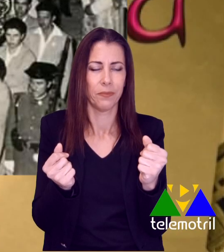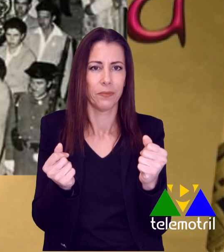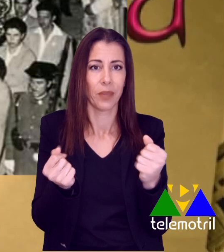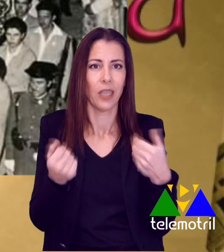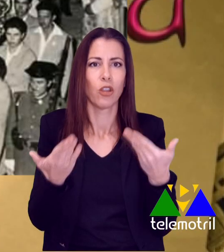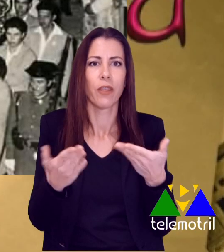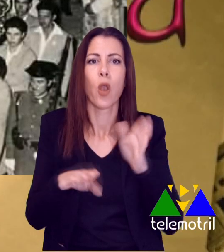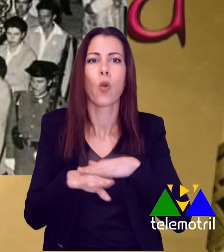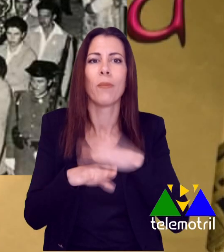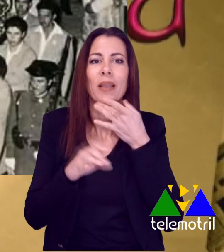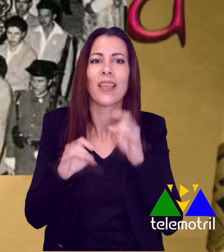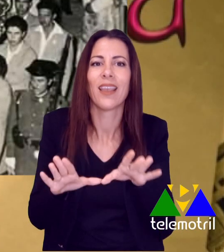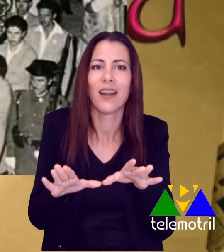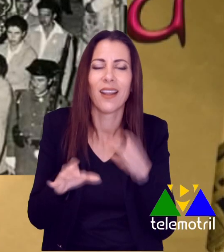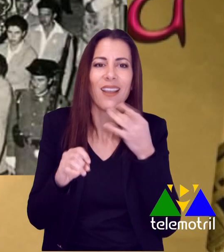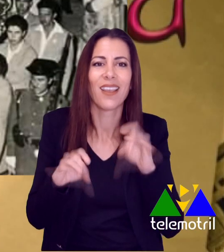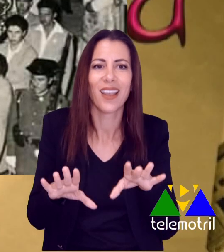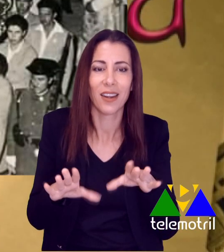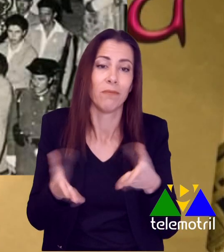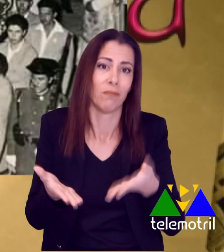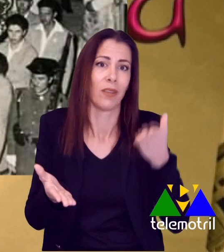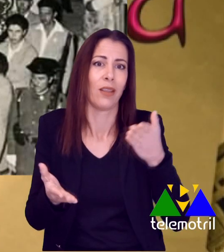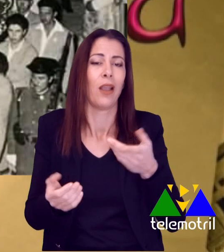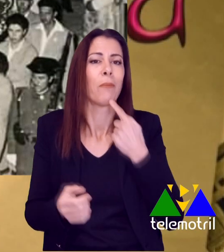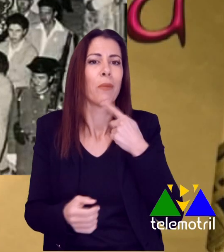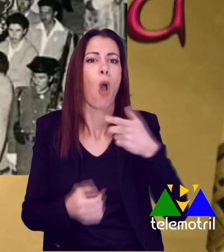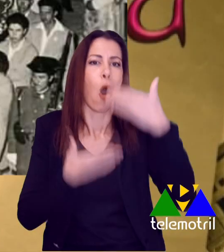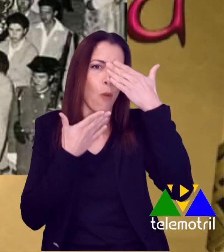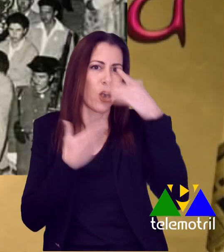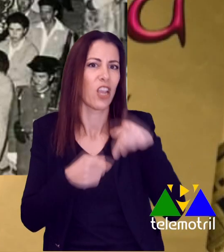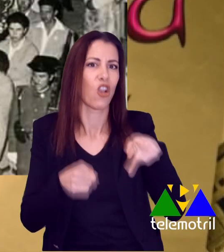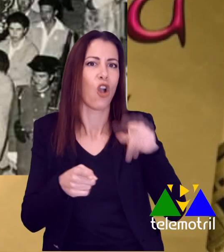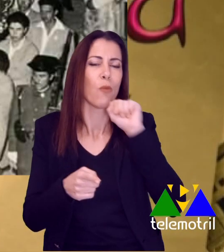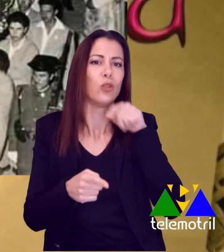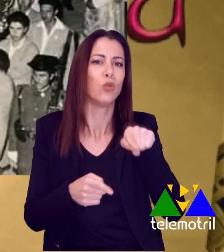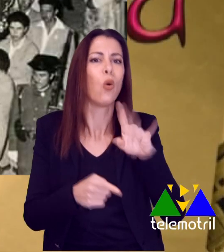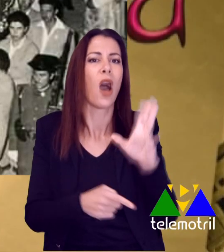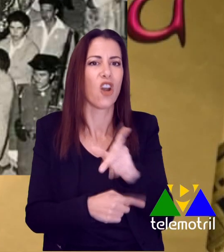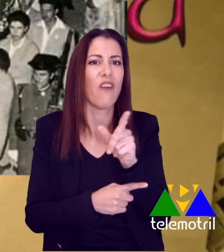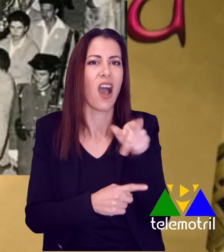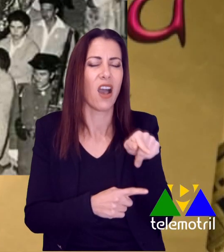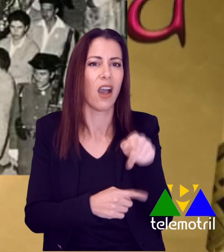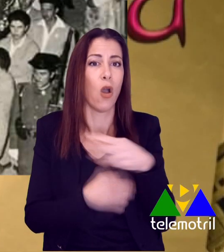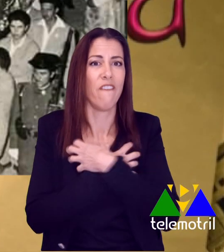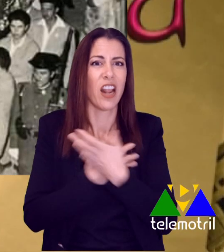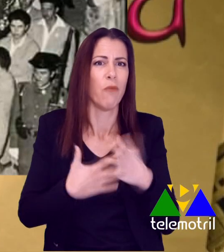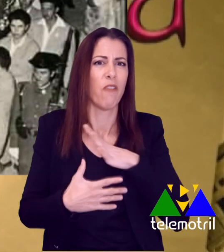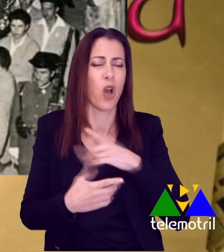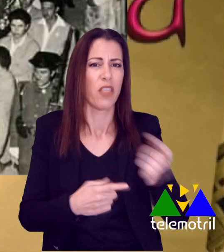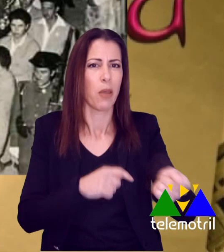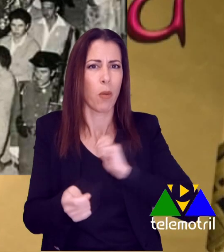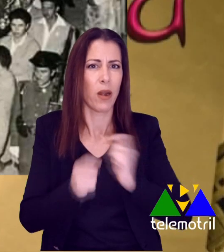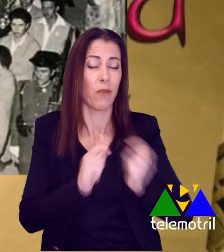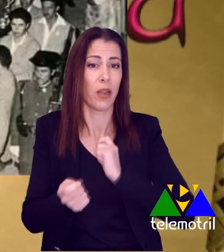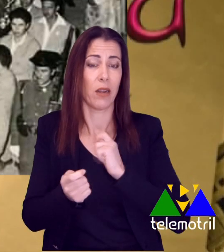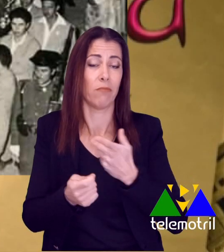¿A quién le echan la culpa? Pues a los moriscos de Motril. Es decir, a los moriscos de Motril habéis robado la imagen de la Virgen y entonces devolvernos la imagen de la